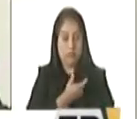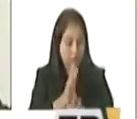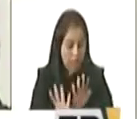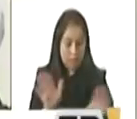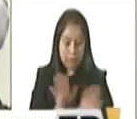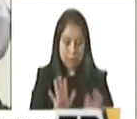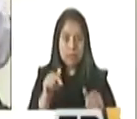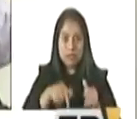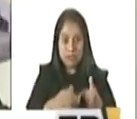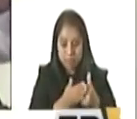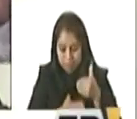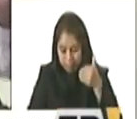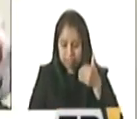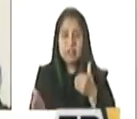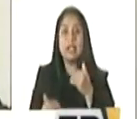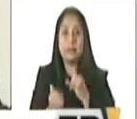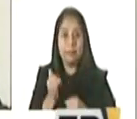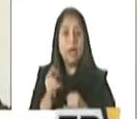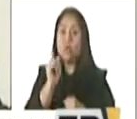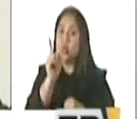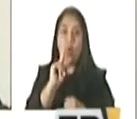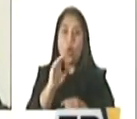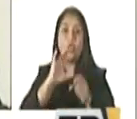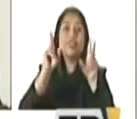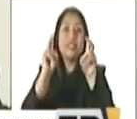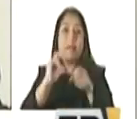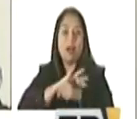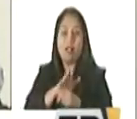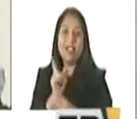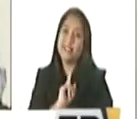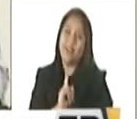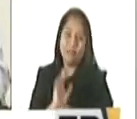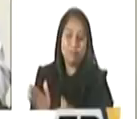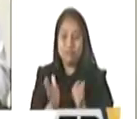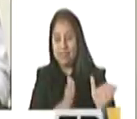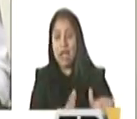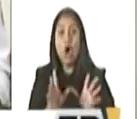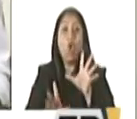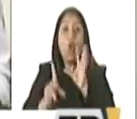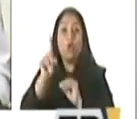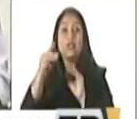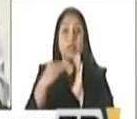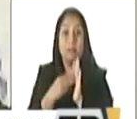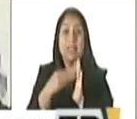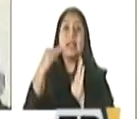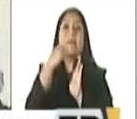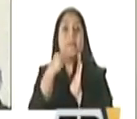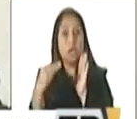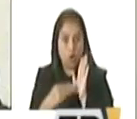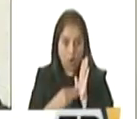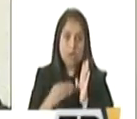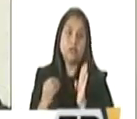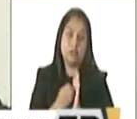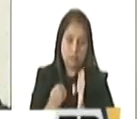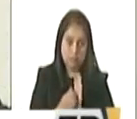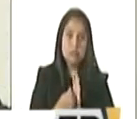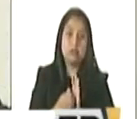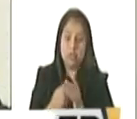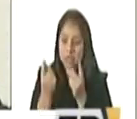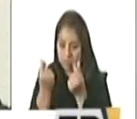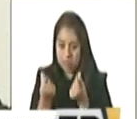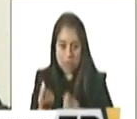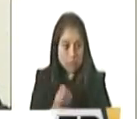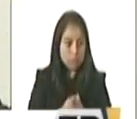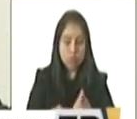el año, no es para el coronavirus, se requiere 11 mil millones de quetzales en fuentes de financiamiento